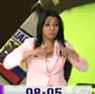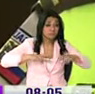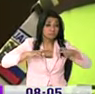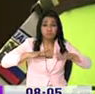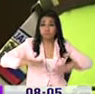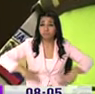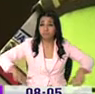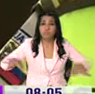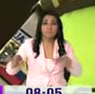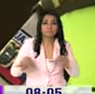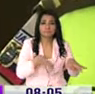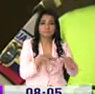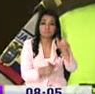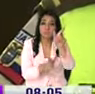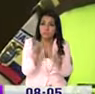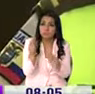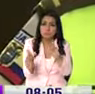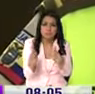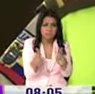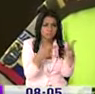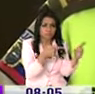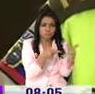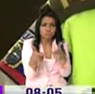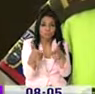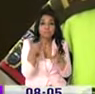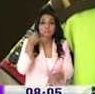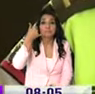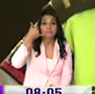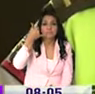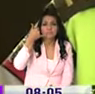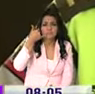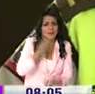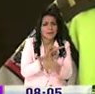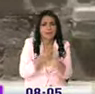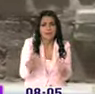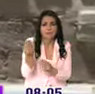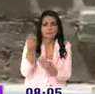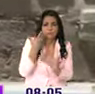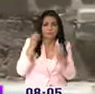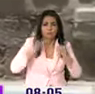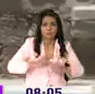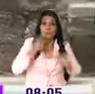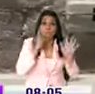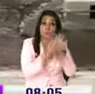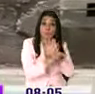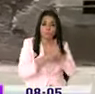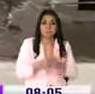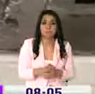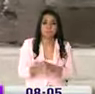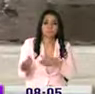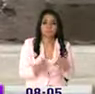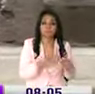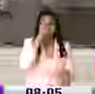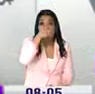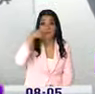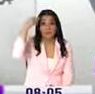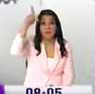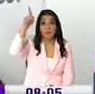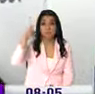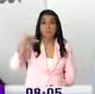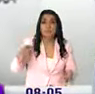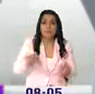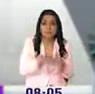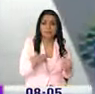inteligencia, la coordinación con nuestros ciudadanos, nuestras líneas telefónicas están abiertas para la información que nos dan. De igual forma, en el sector de Carapungo, una camioneta fue sustraída